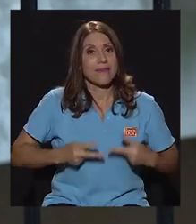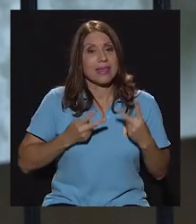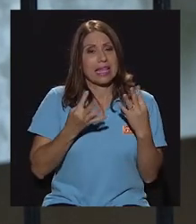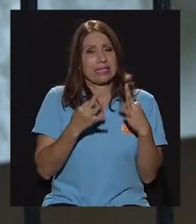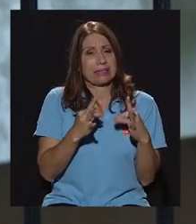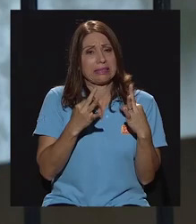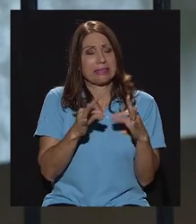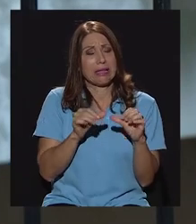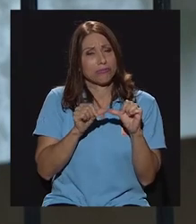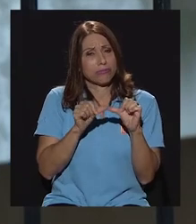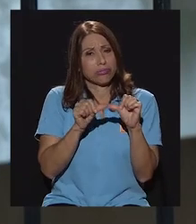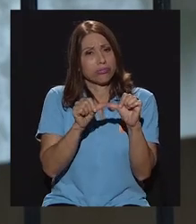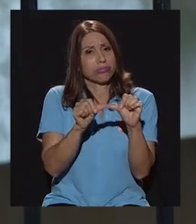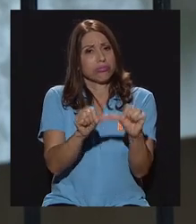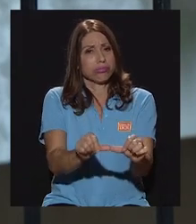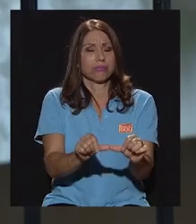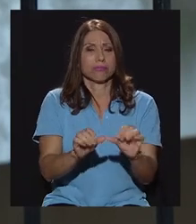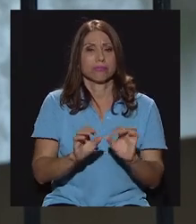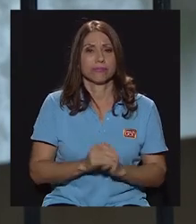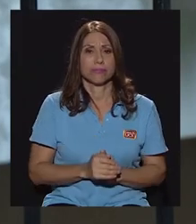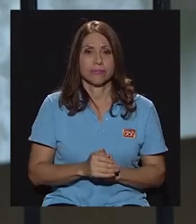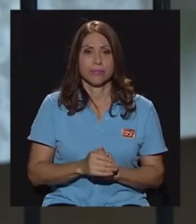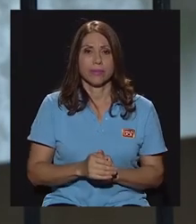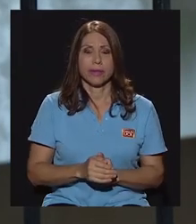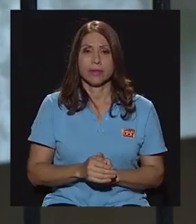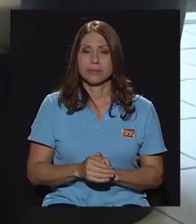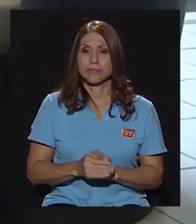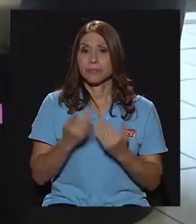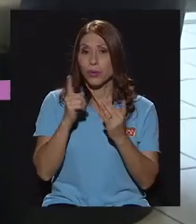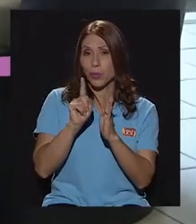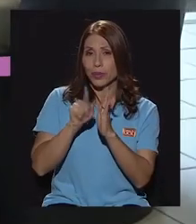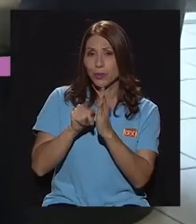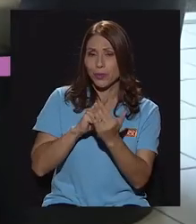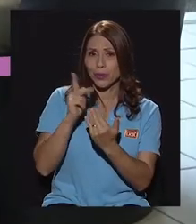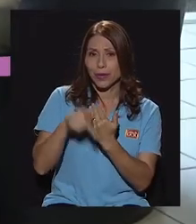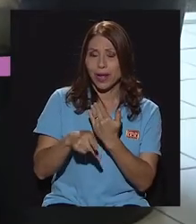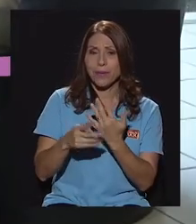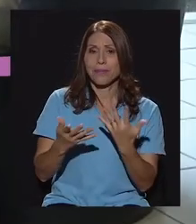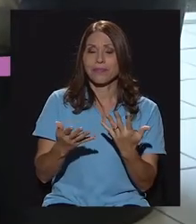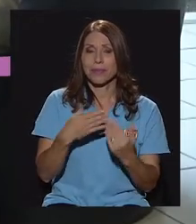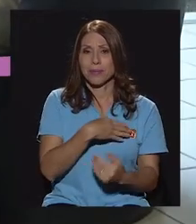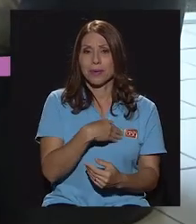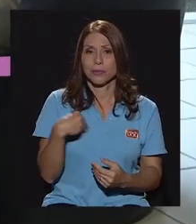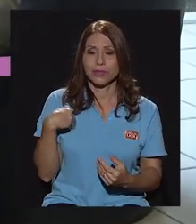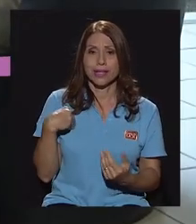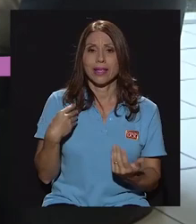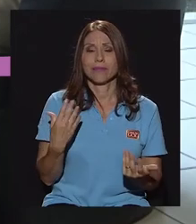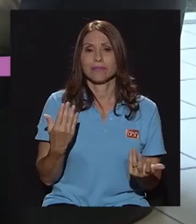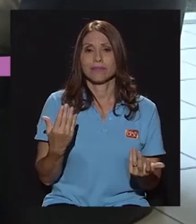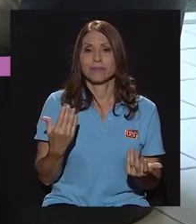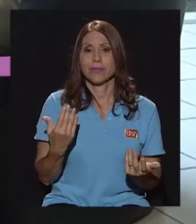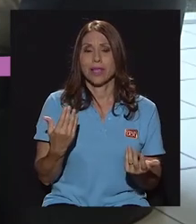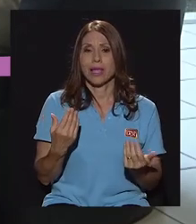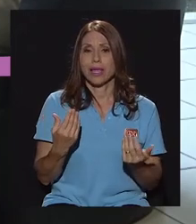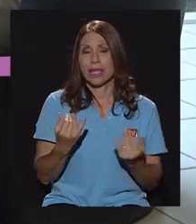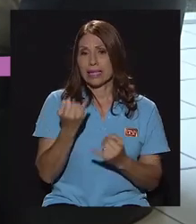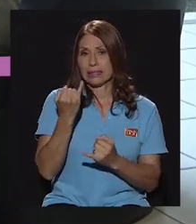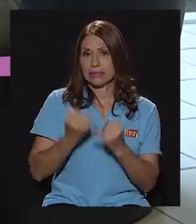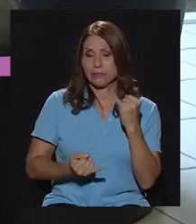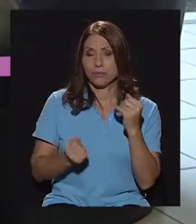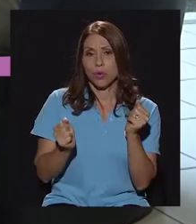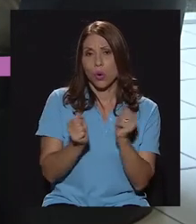de vida lo más que se pueda. Marcela, nos queda un minuto de programa y me gustaría pues